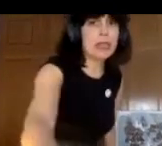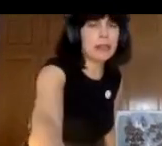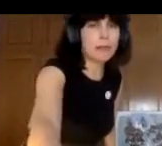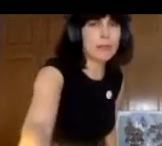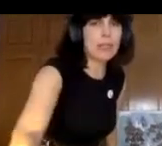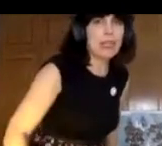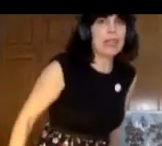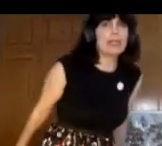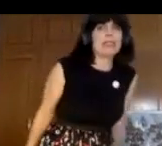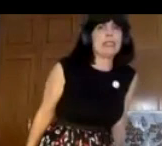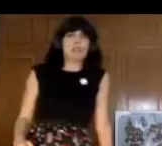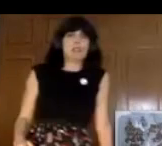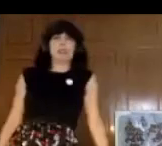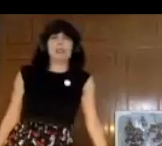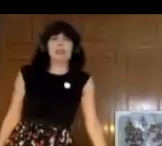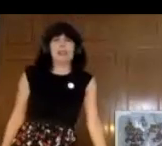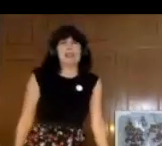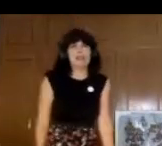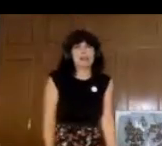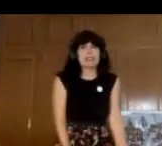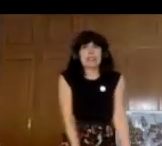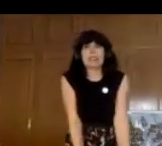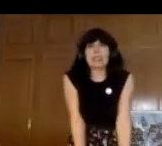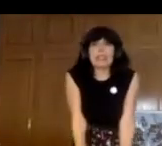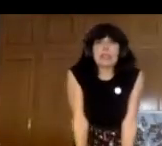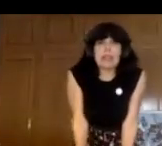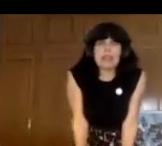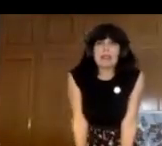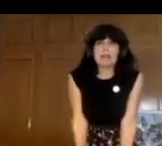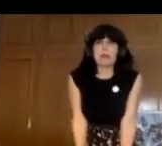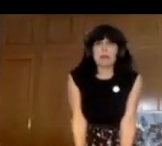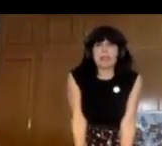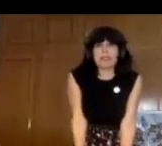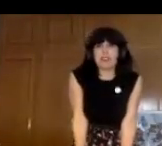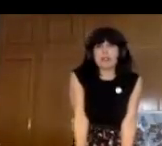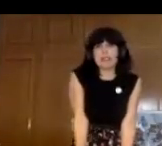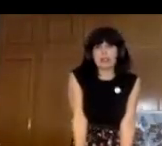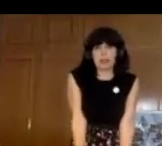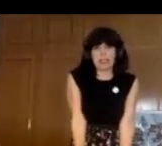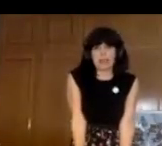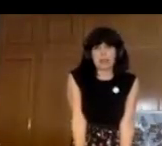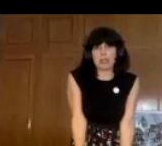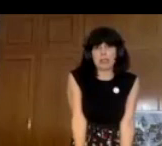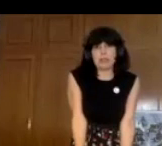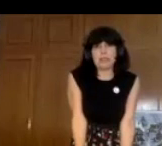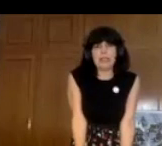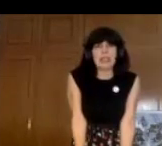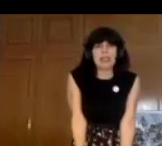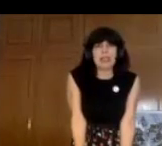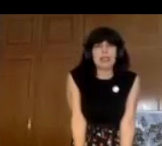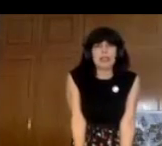explicar es esto. Vais a tener que quitarme, porque si no, no vais a ver bien el dibujito.